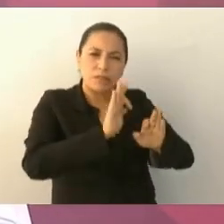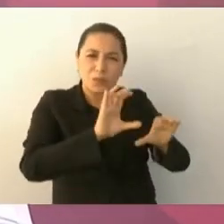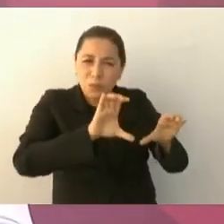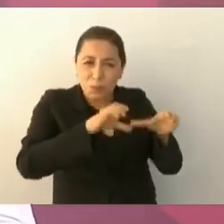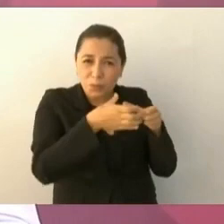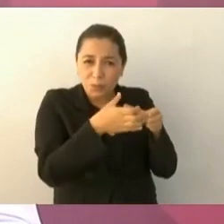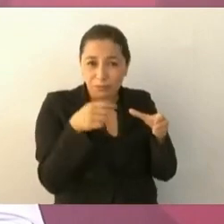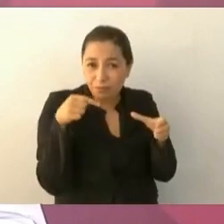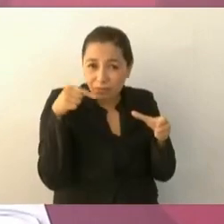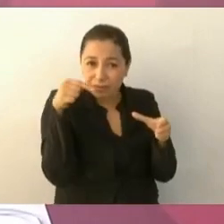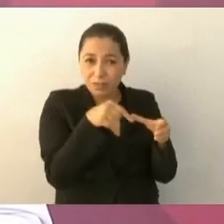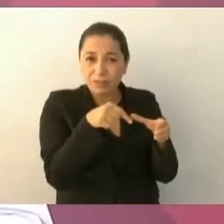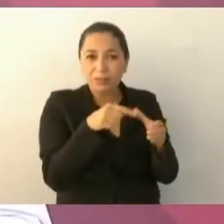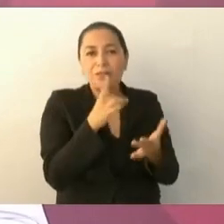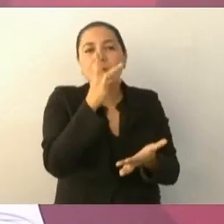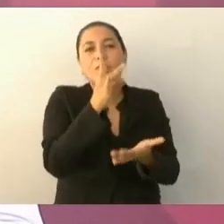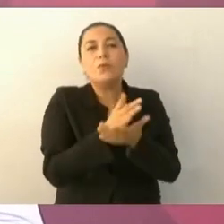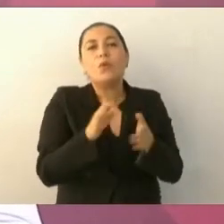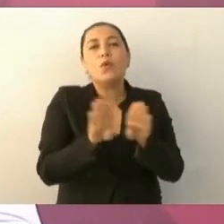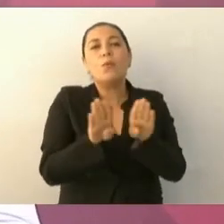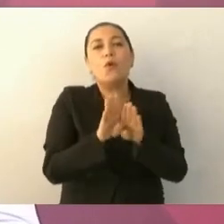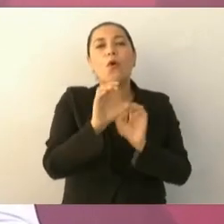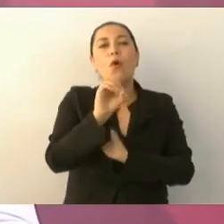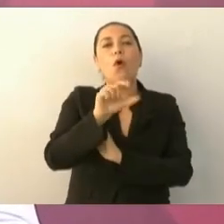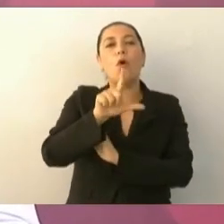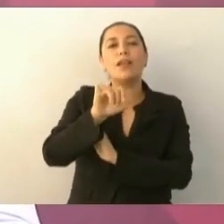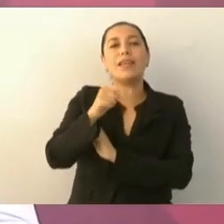pues es una oligarquía.